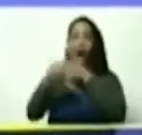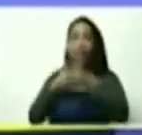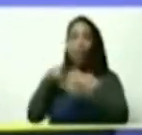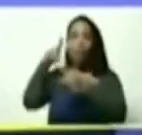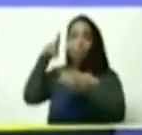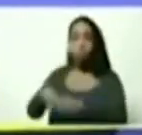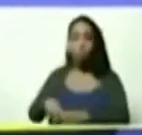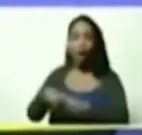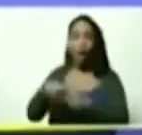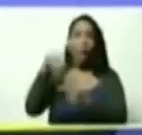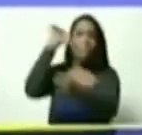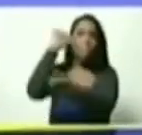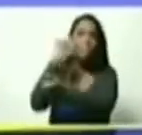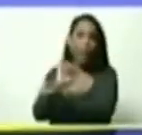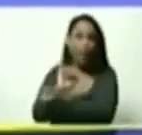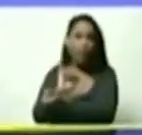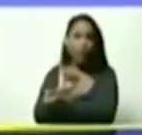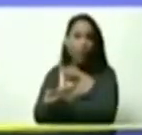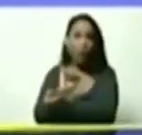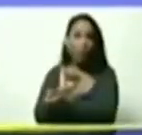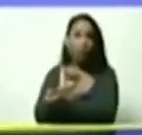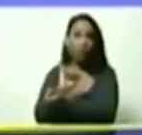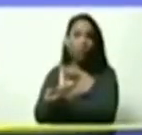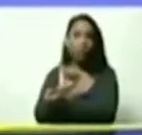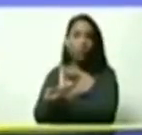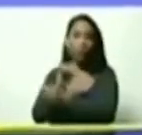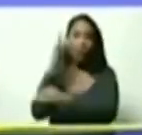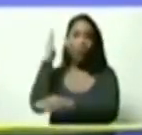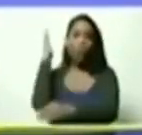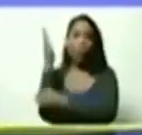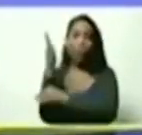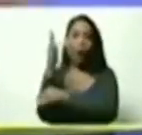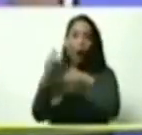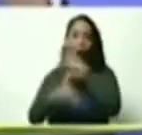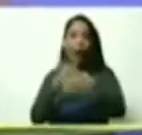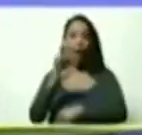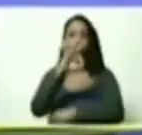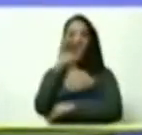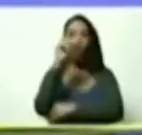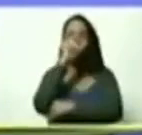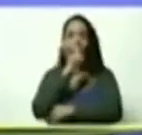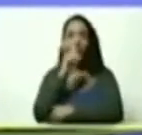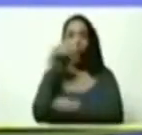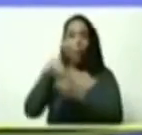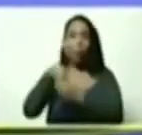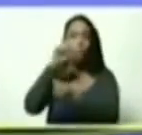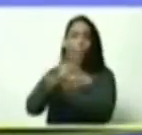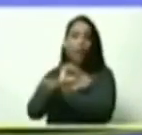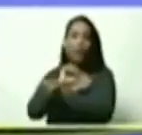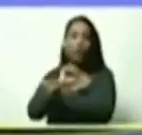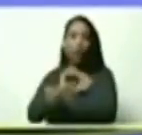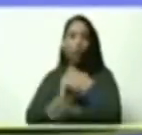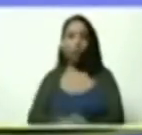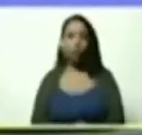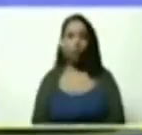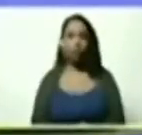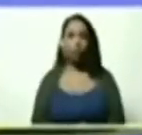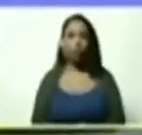Encarcelado, lo sentenciarán a 30 años de cárcel.